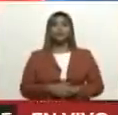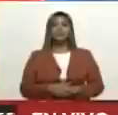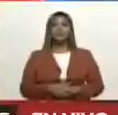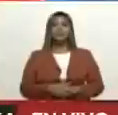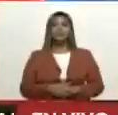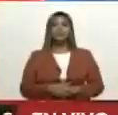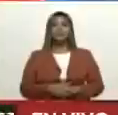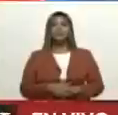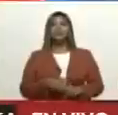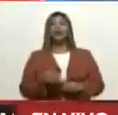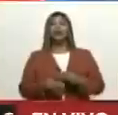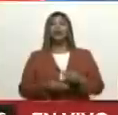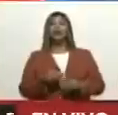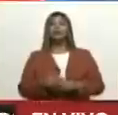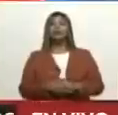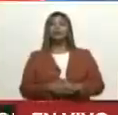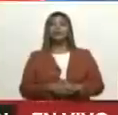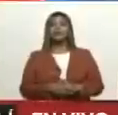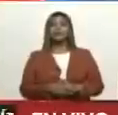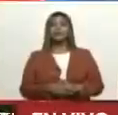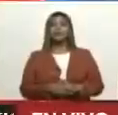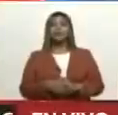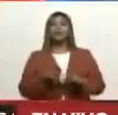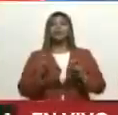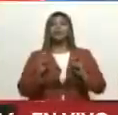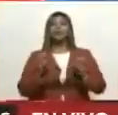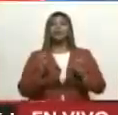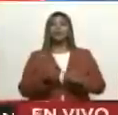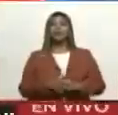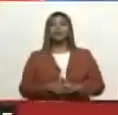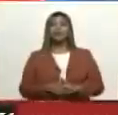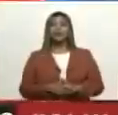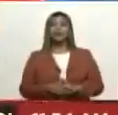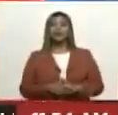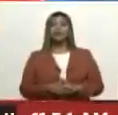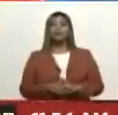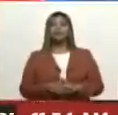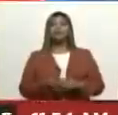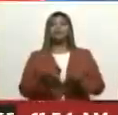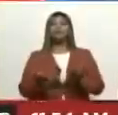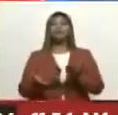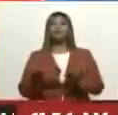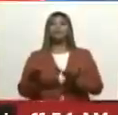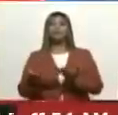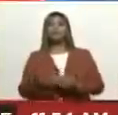lo que ha ocurrido en términos gráficos, en términos